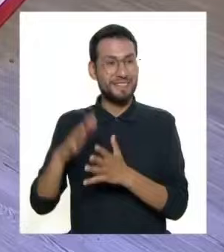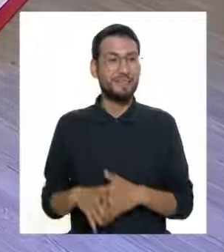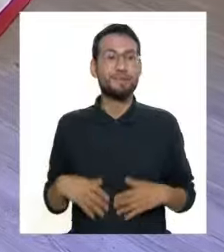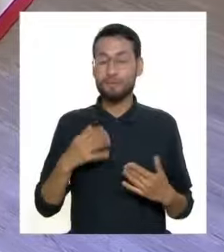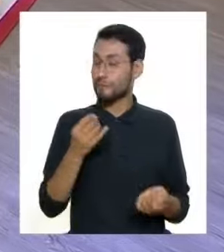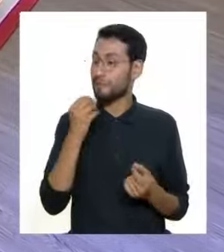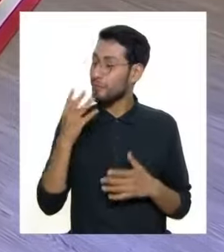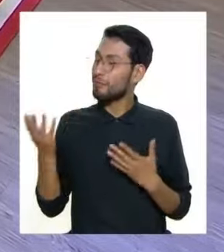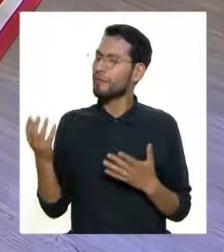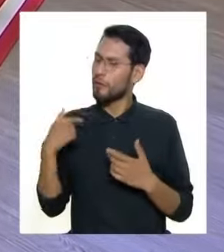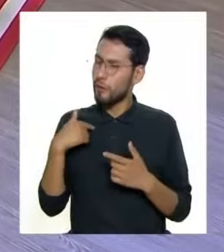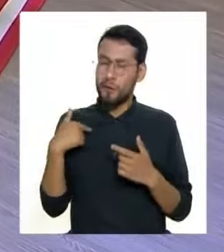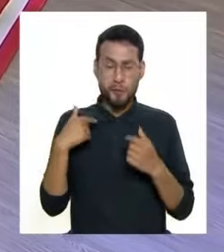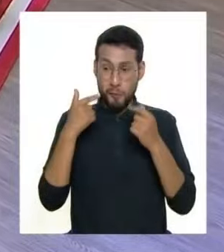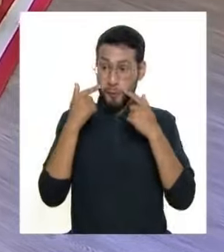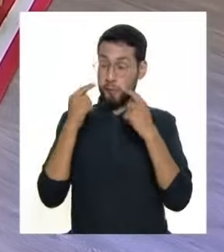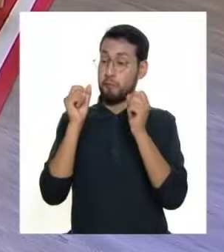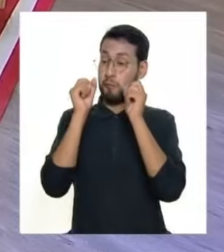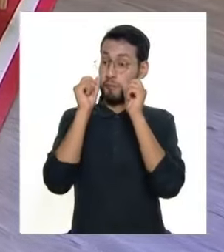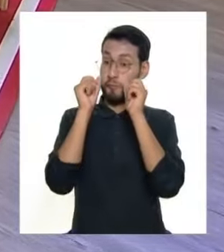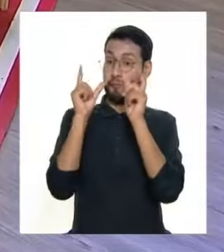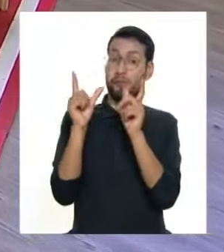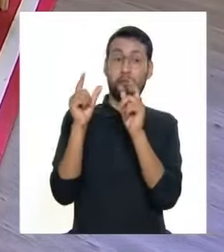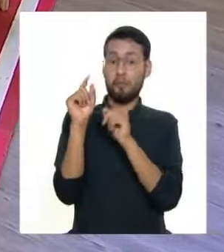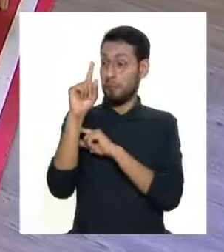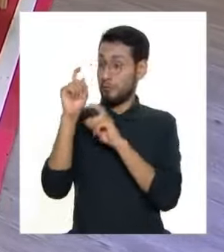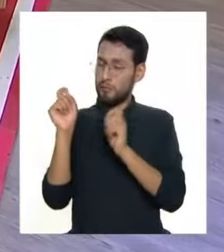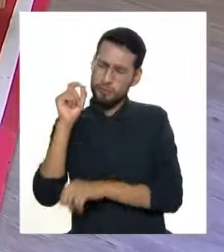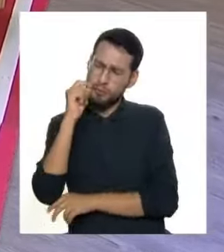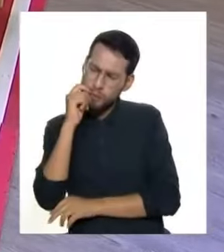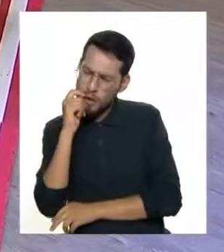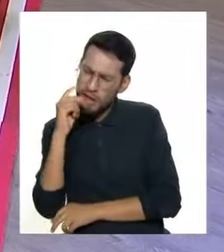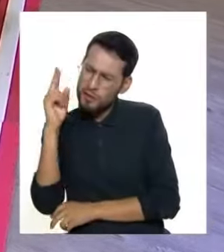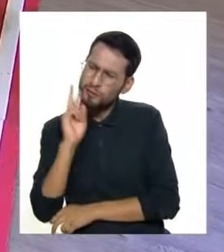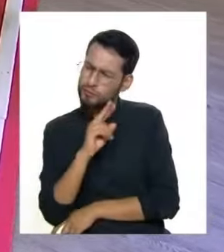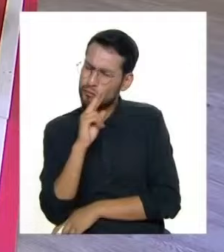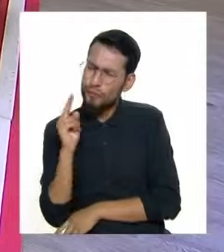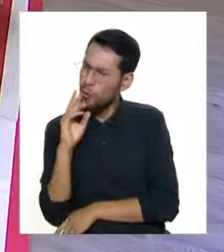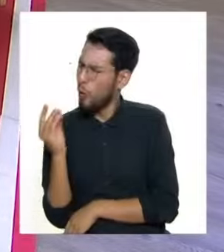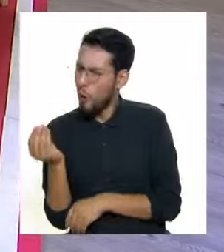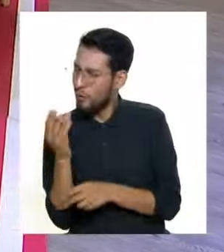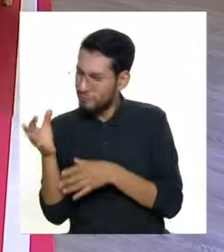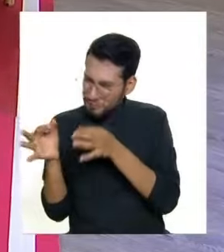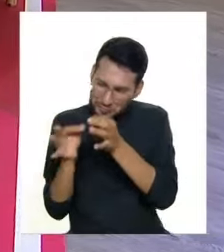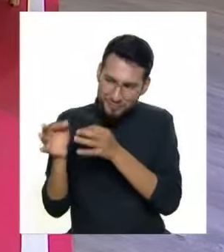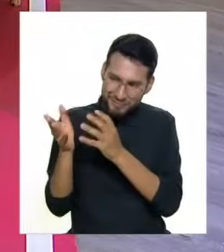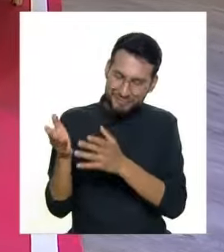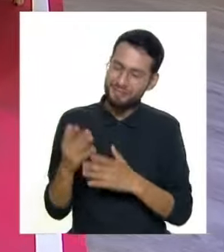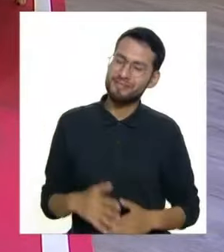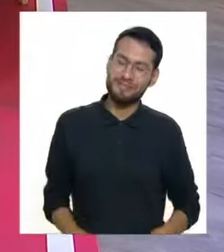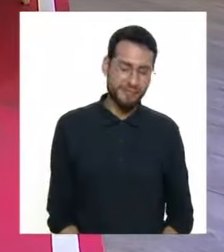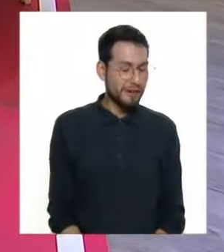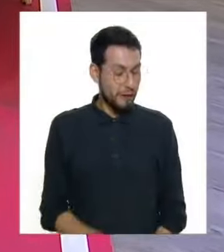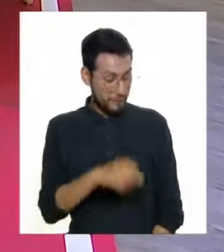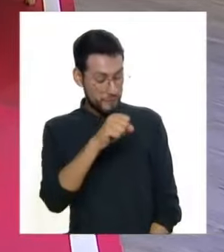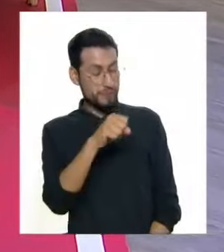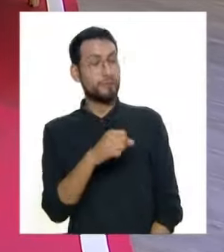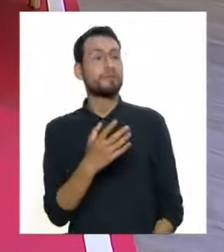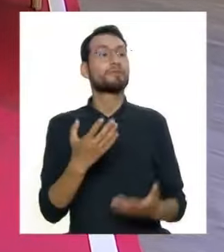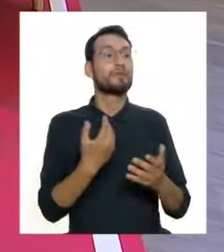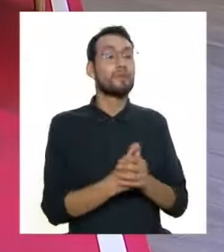Milagritos, me saltó automáticamente la pregunta, ¿derechos de viudez? Explícanos un poquito, por favor, en qué consiste eso. Claro que